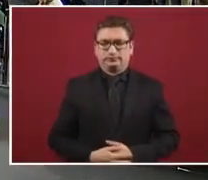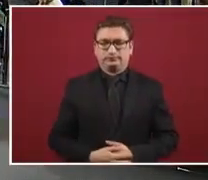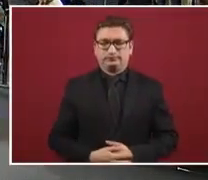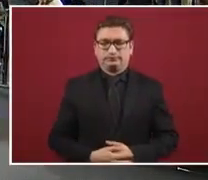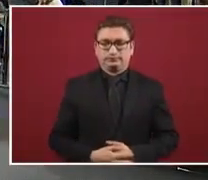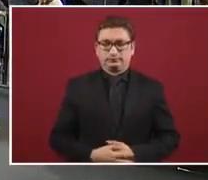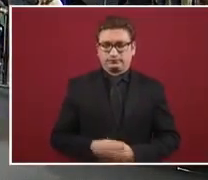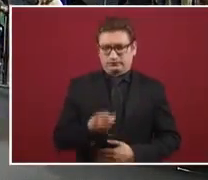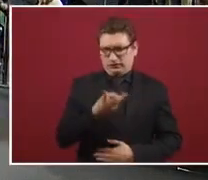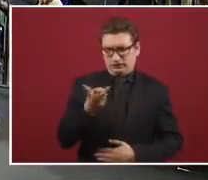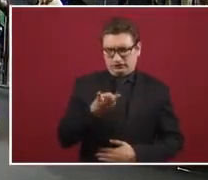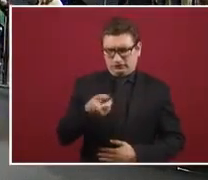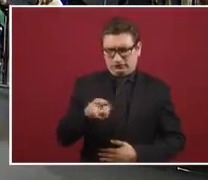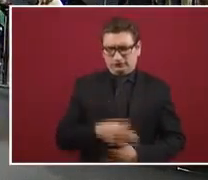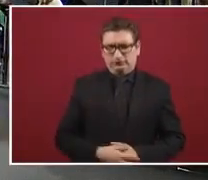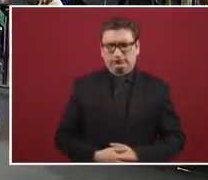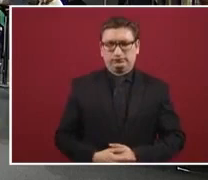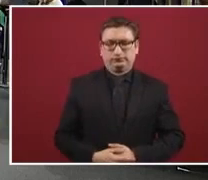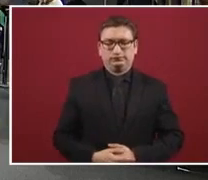Las tres, ahí.